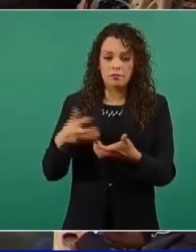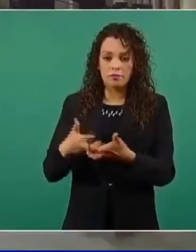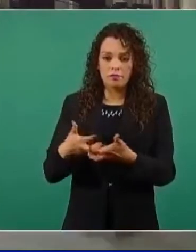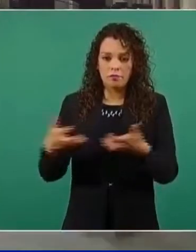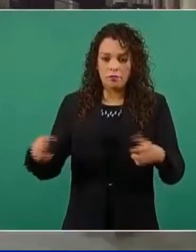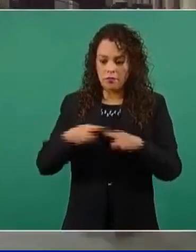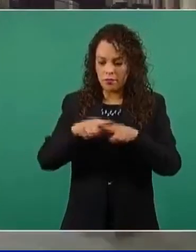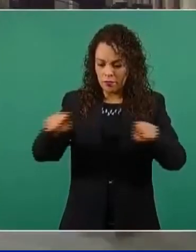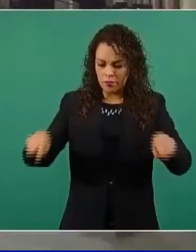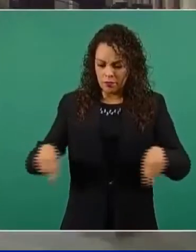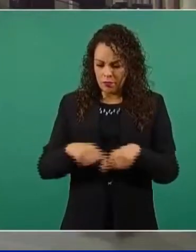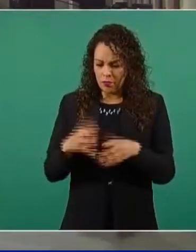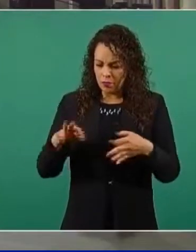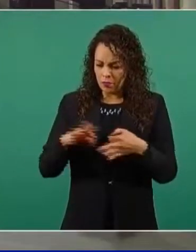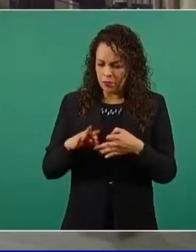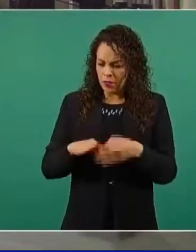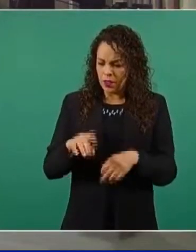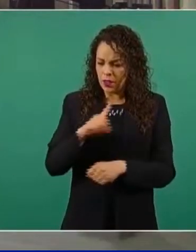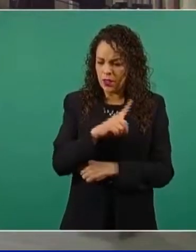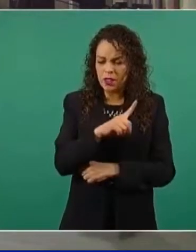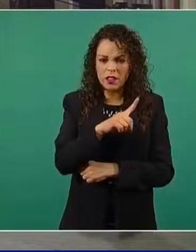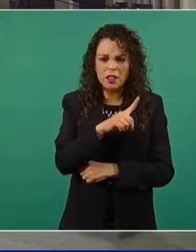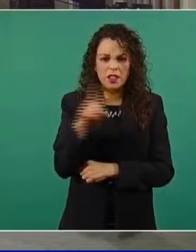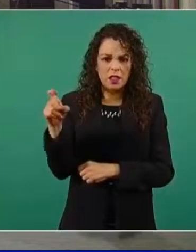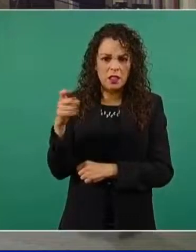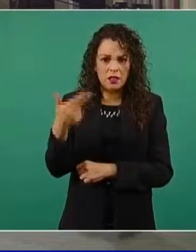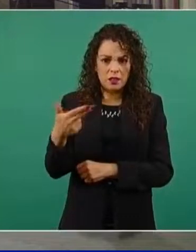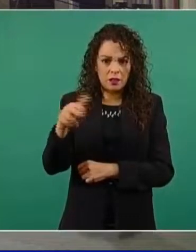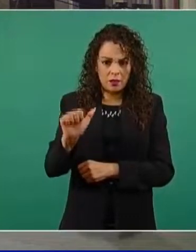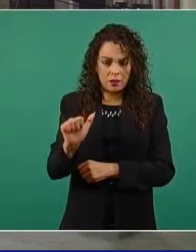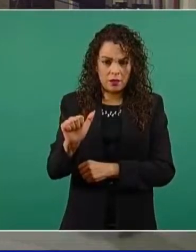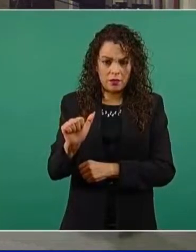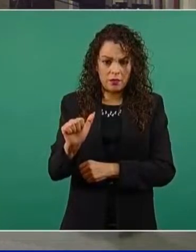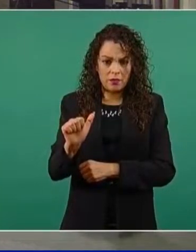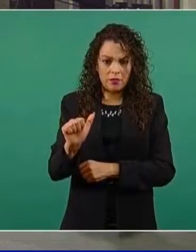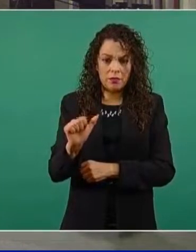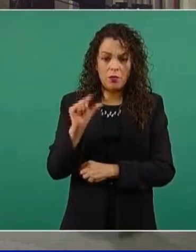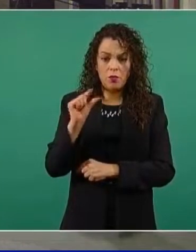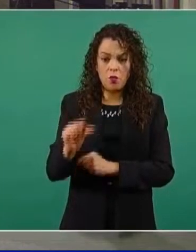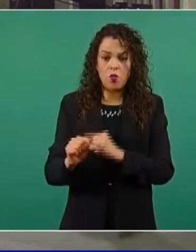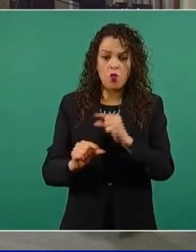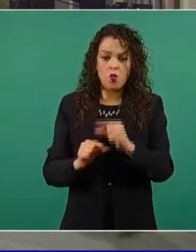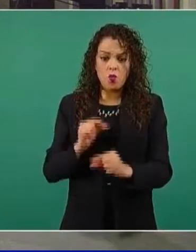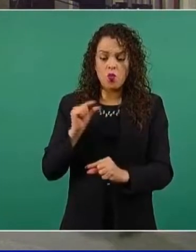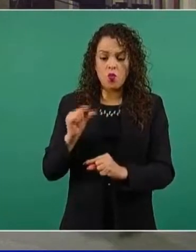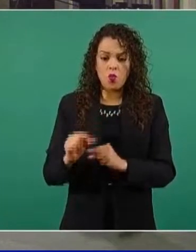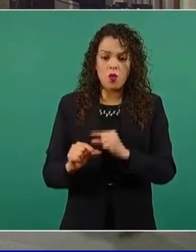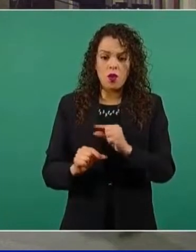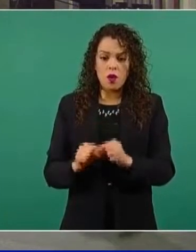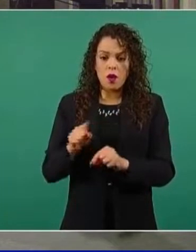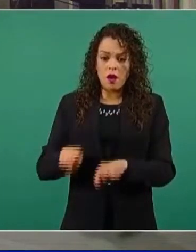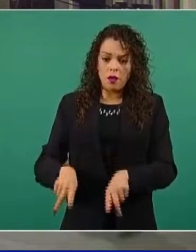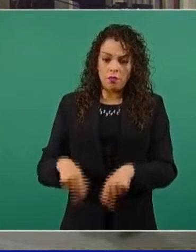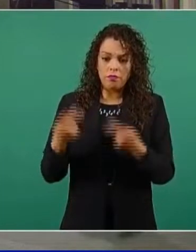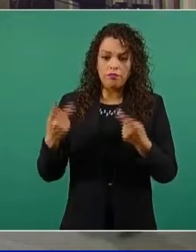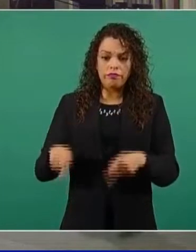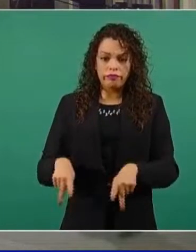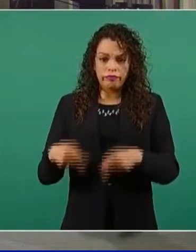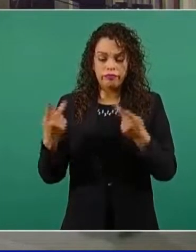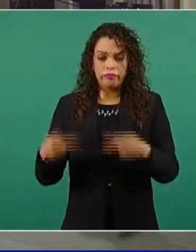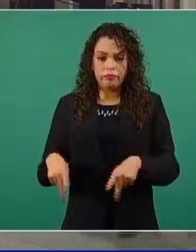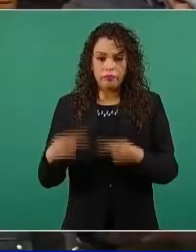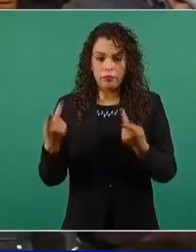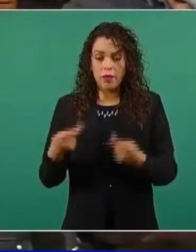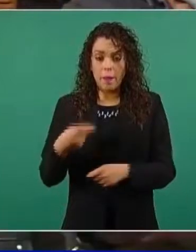de alrededor de 100 hectáreas, la cual fue vendiendo poco a poco. Aclaro que ninguna venta,